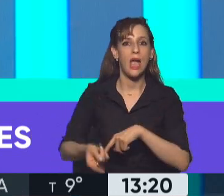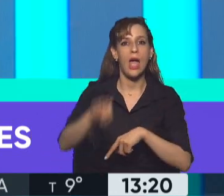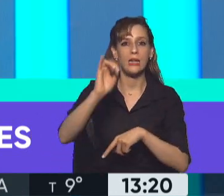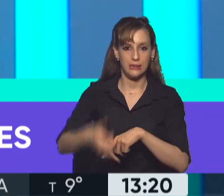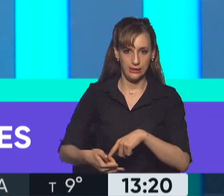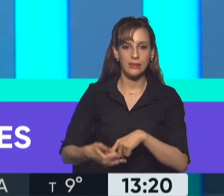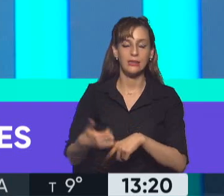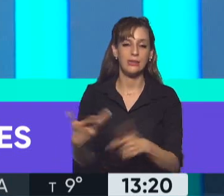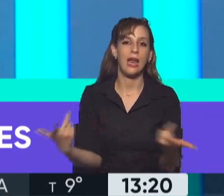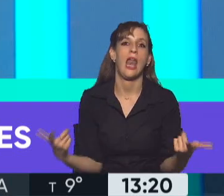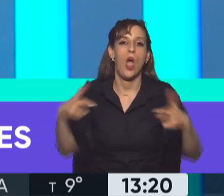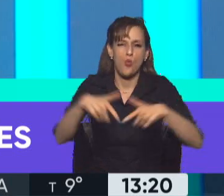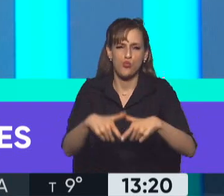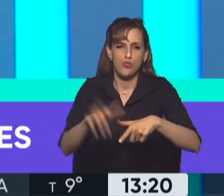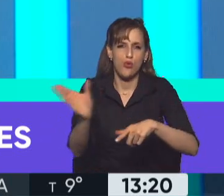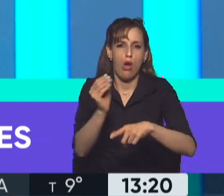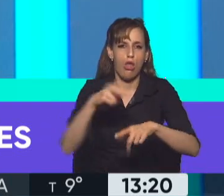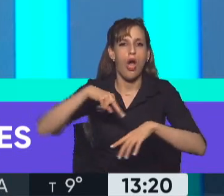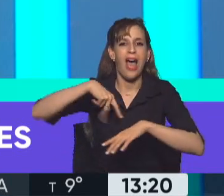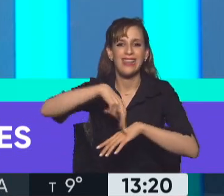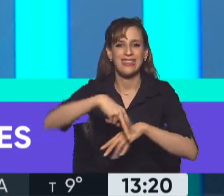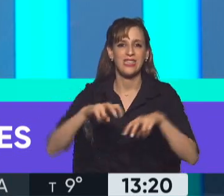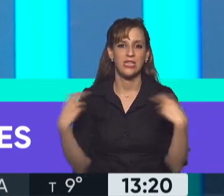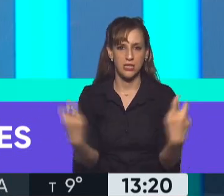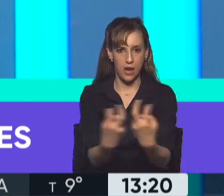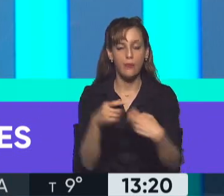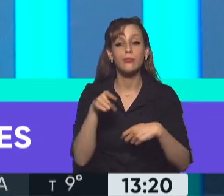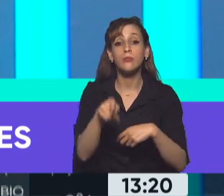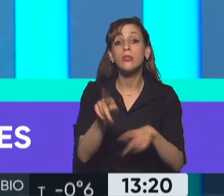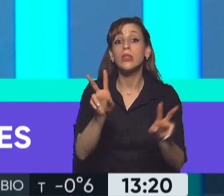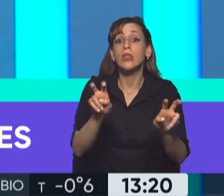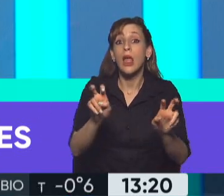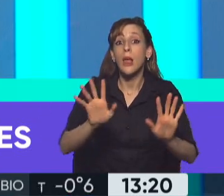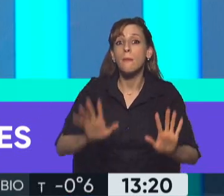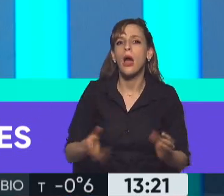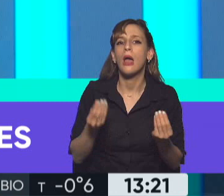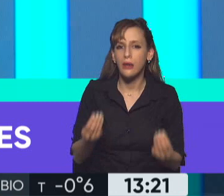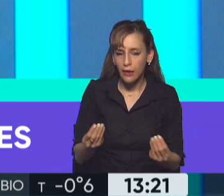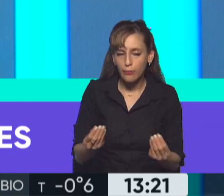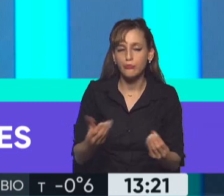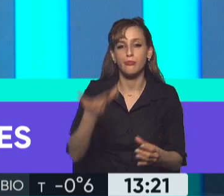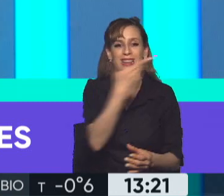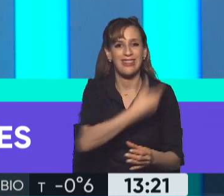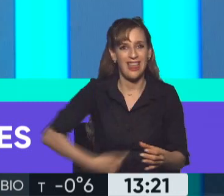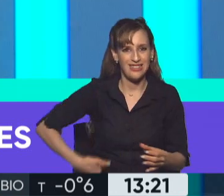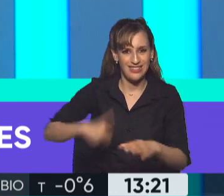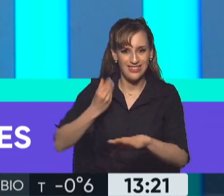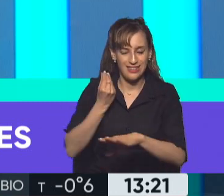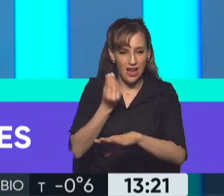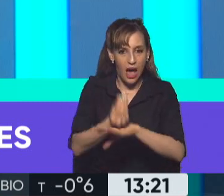cancilleres obviamente la expectativa a ver que la decisión sobre la presidencia pro-témpore que hasta ahora